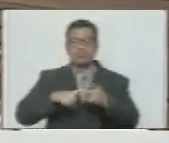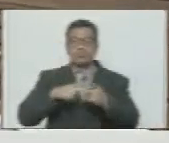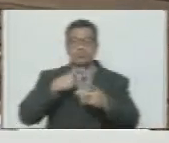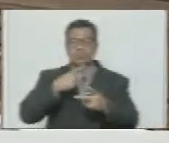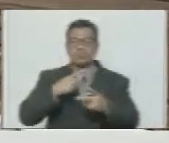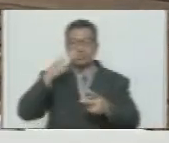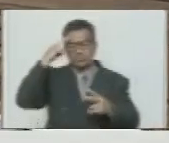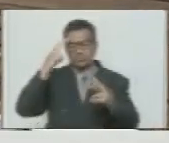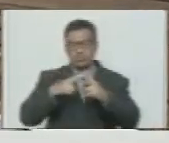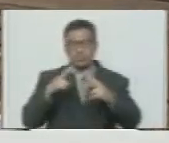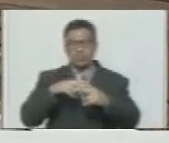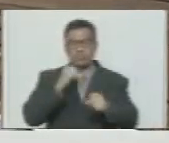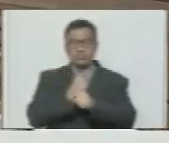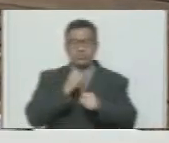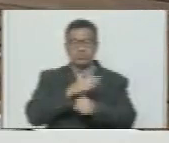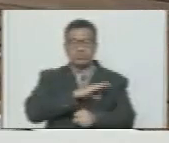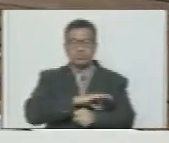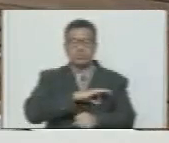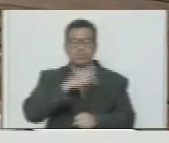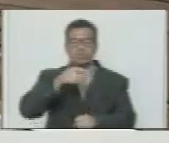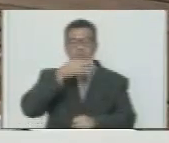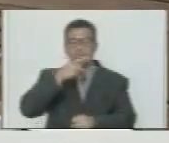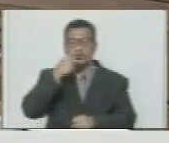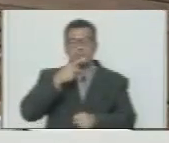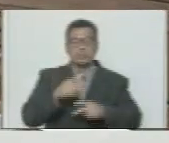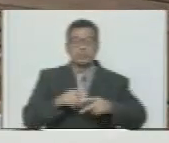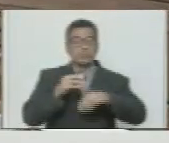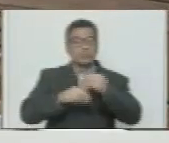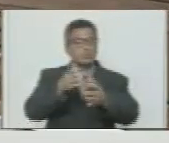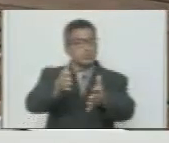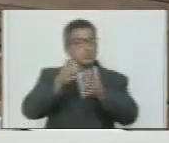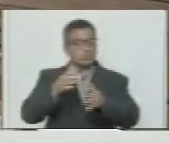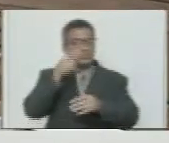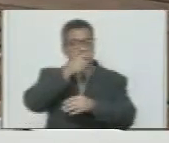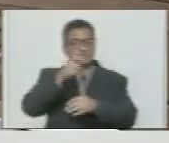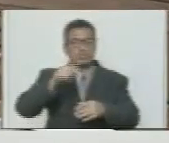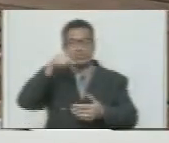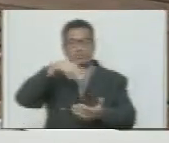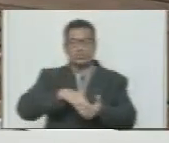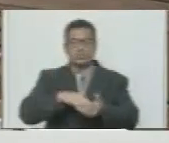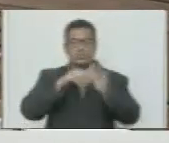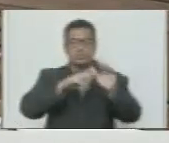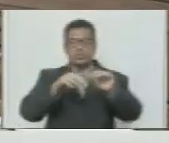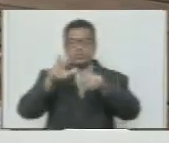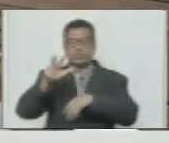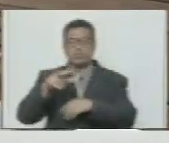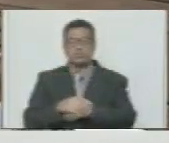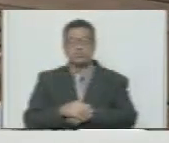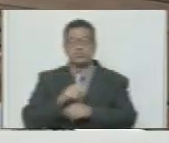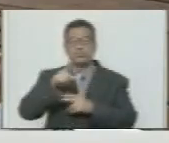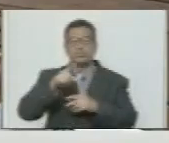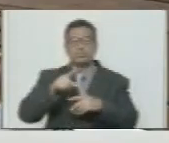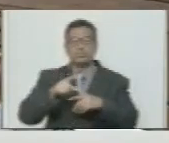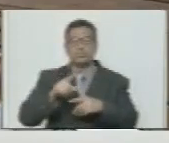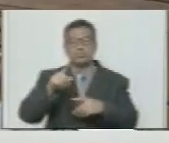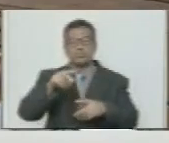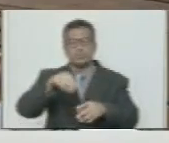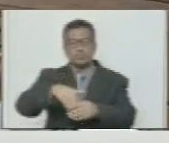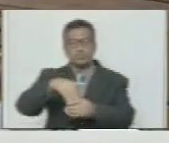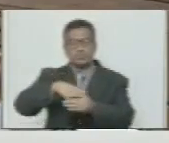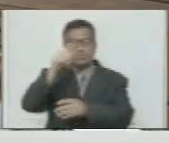Considerando que su reconocida labor social y política lo conduce a la victoria popular en 1993,